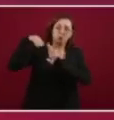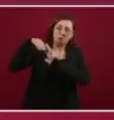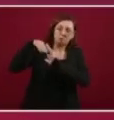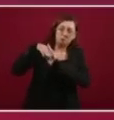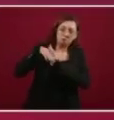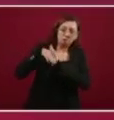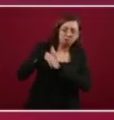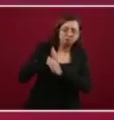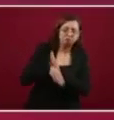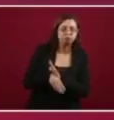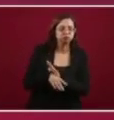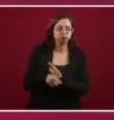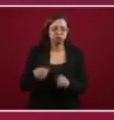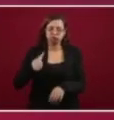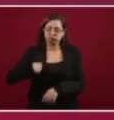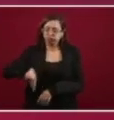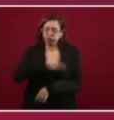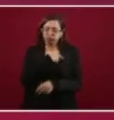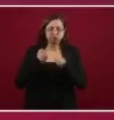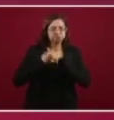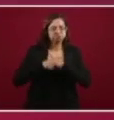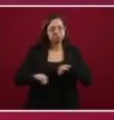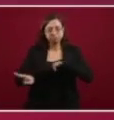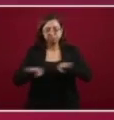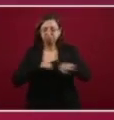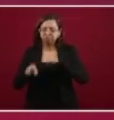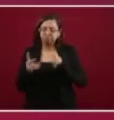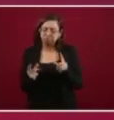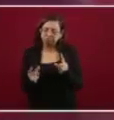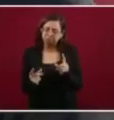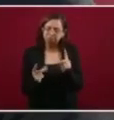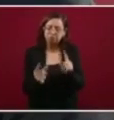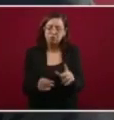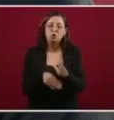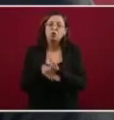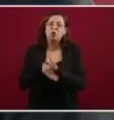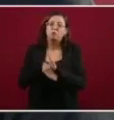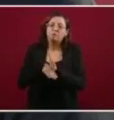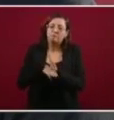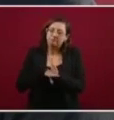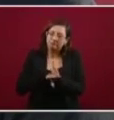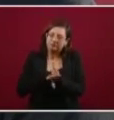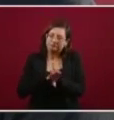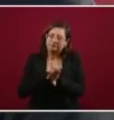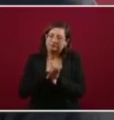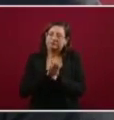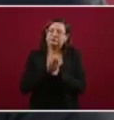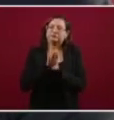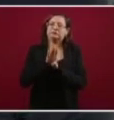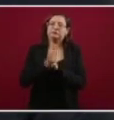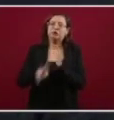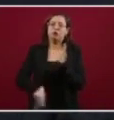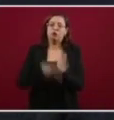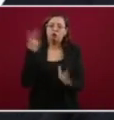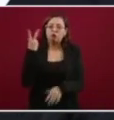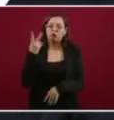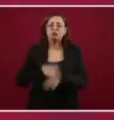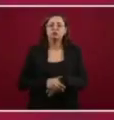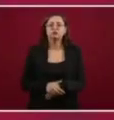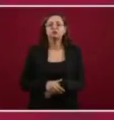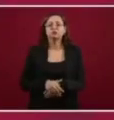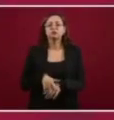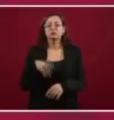esperando para fines de este año, para diciembre, tener 50 mil